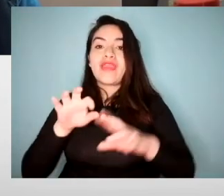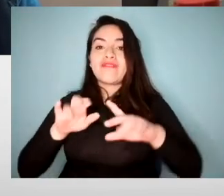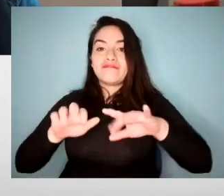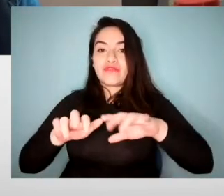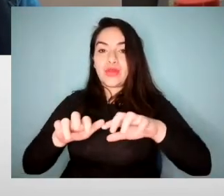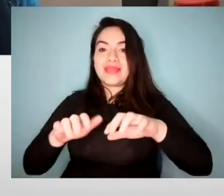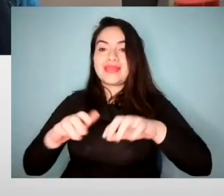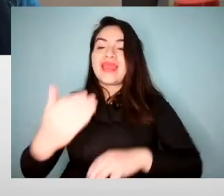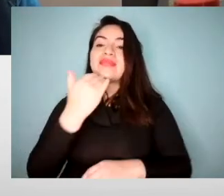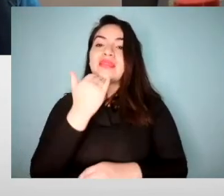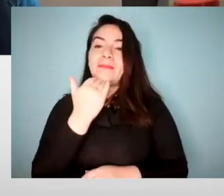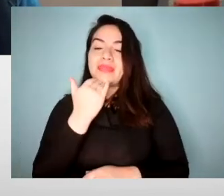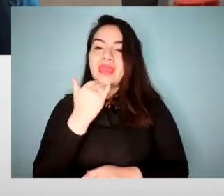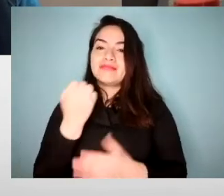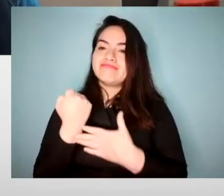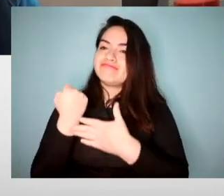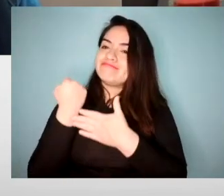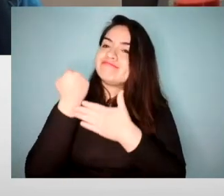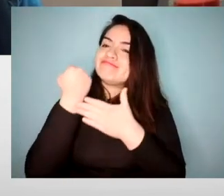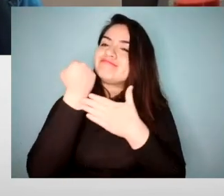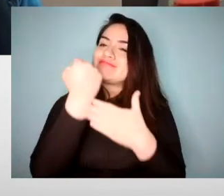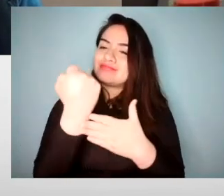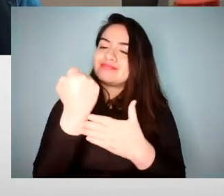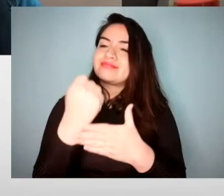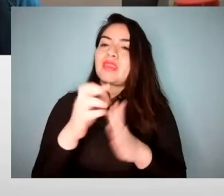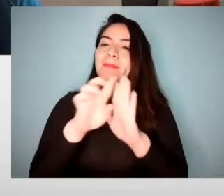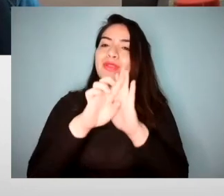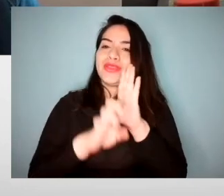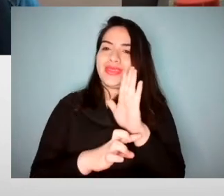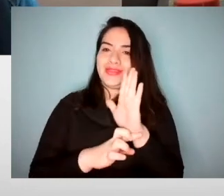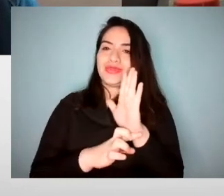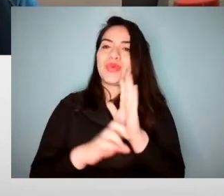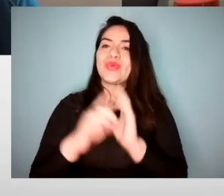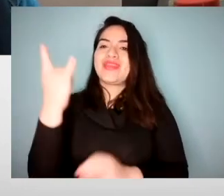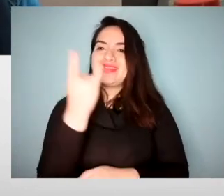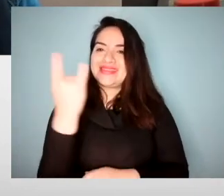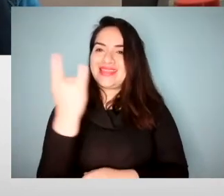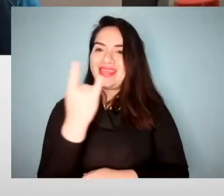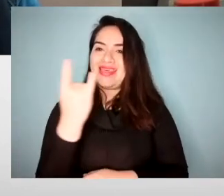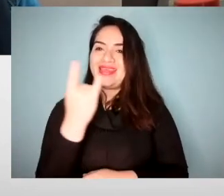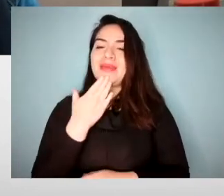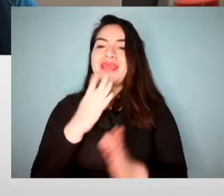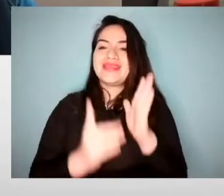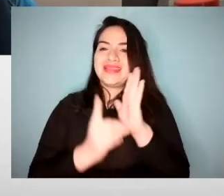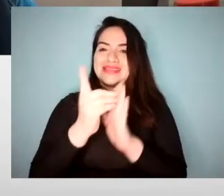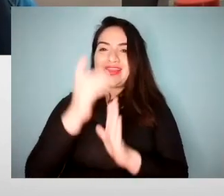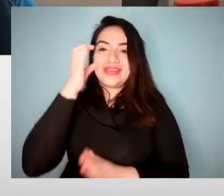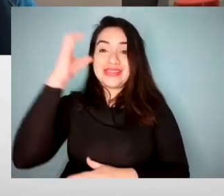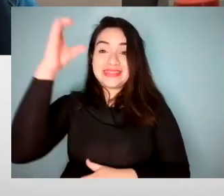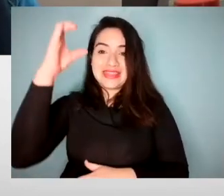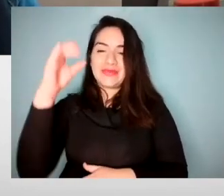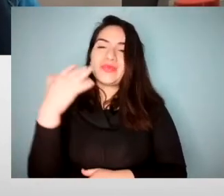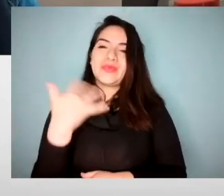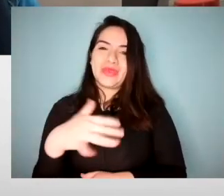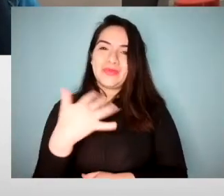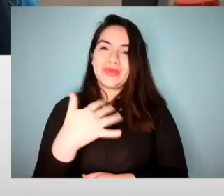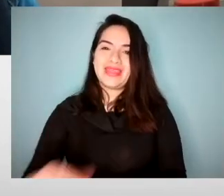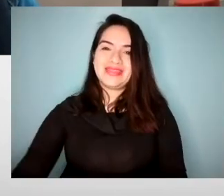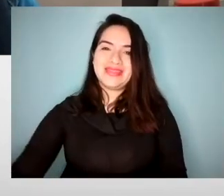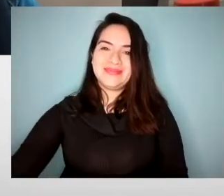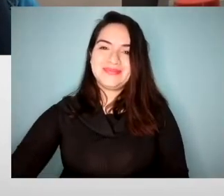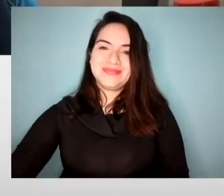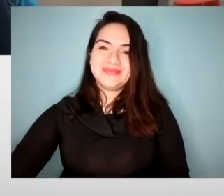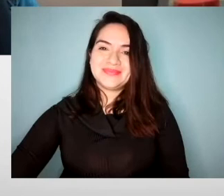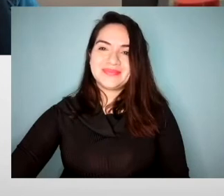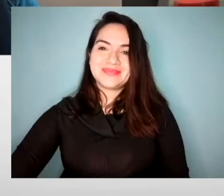con acrecentar la cantidad de proyectos que tiene la universidad y el desarrollo científico que es tan importante. Muy